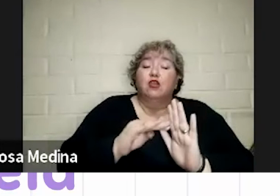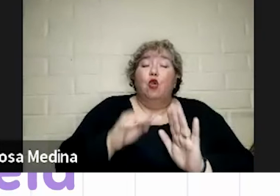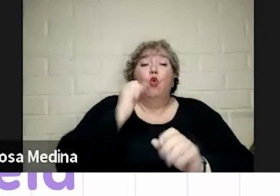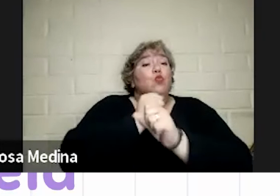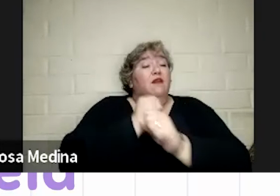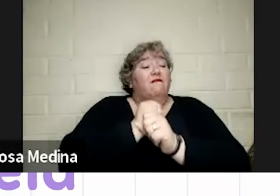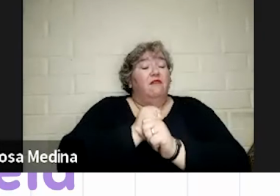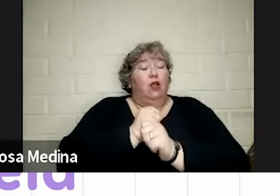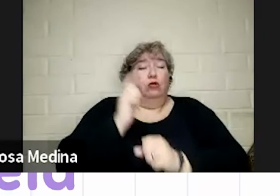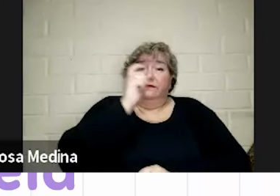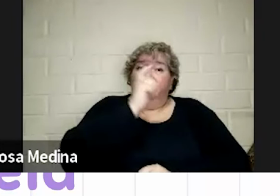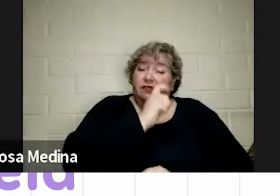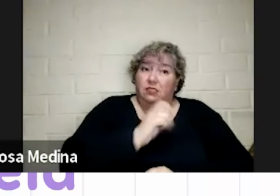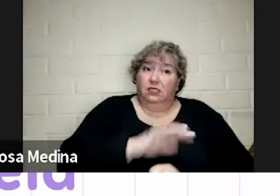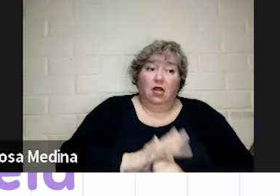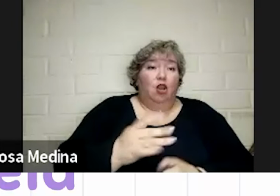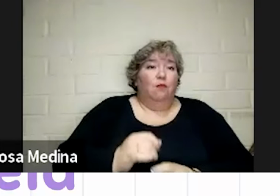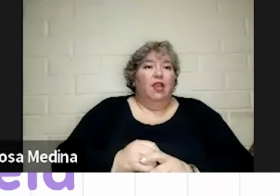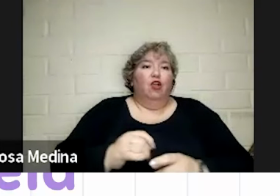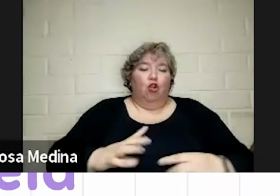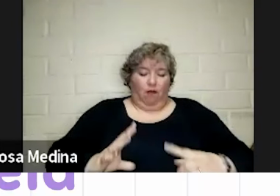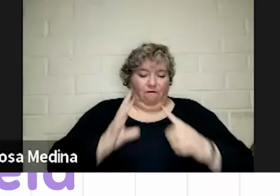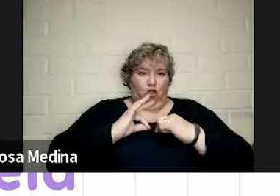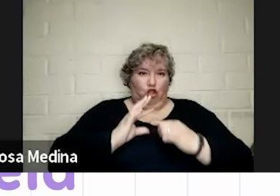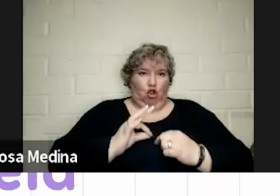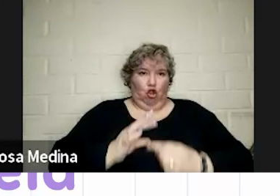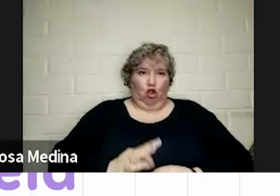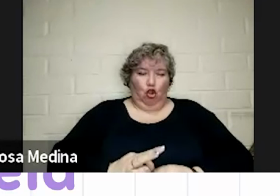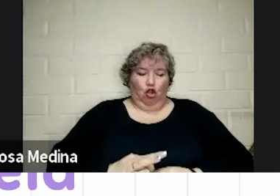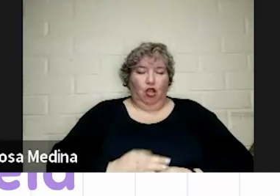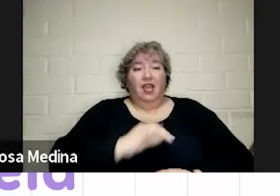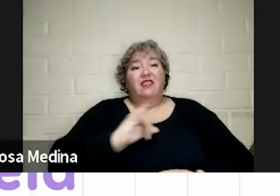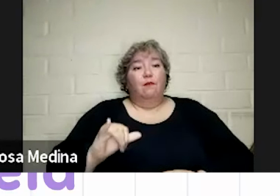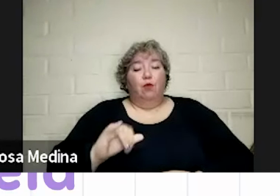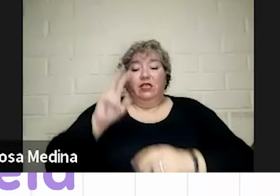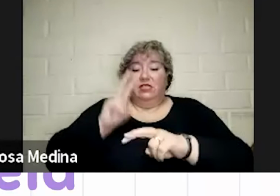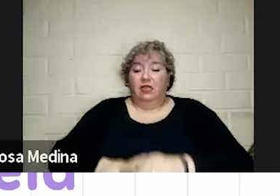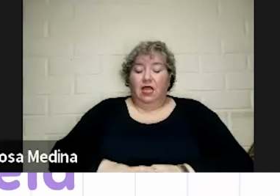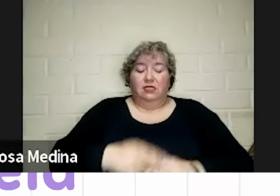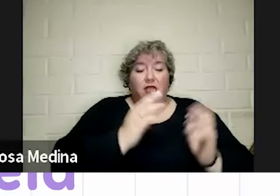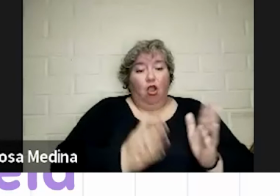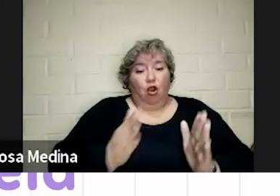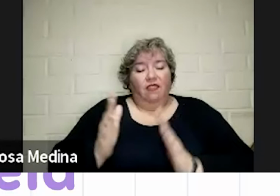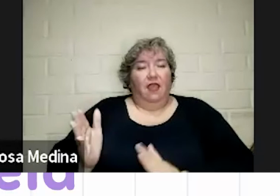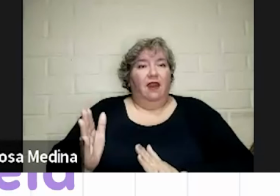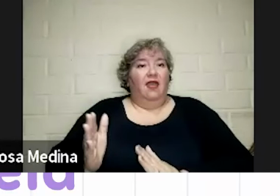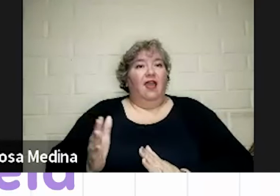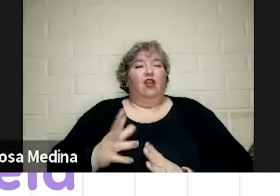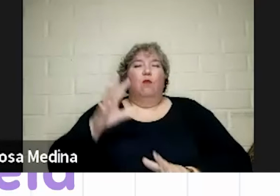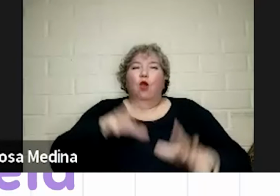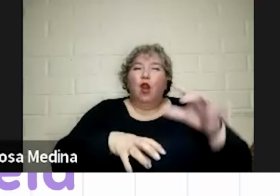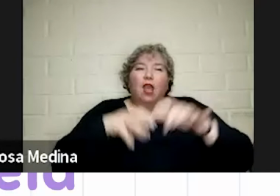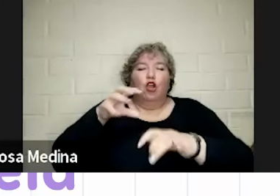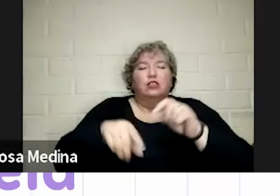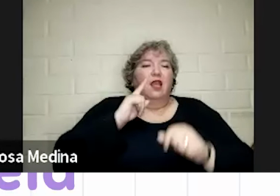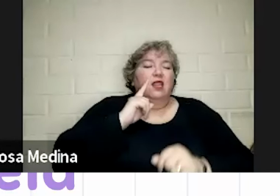ser abrocharse los botones del delantal y luego ir a sentarse a la mesa y ordenar como los materiales del día, ¿ya?